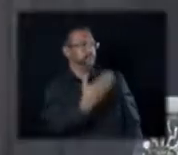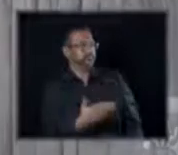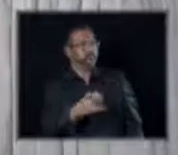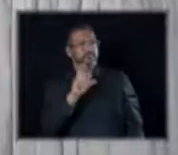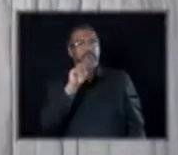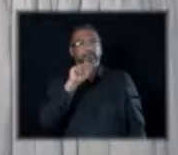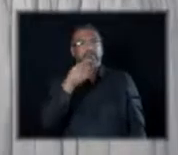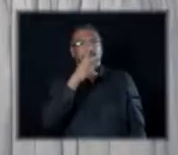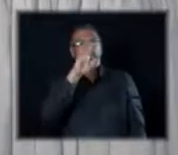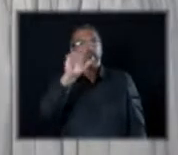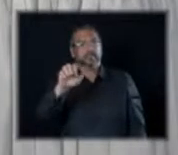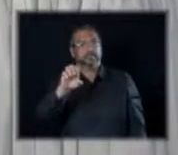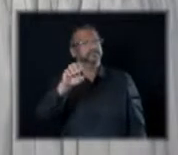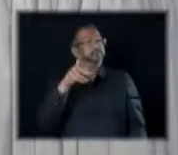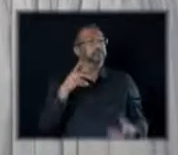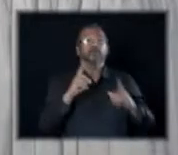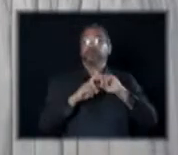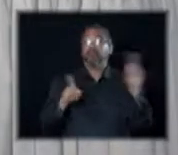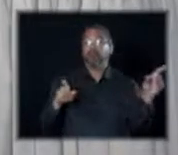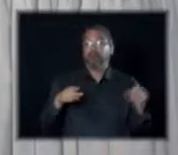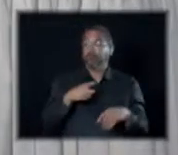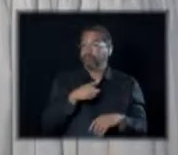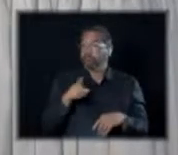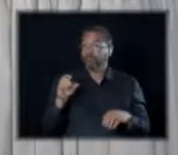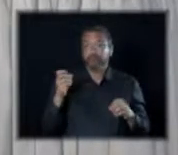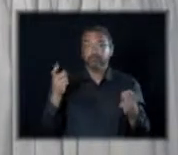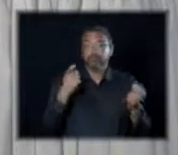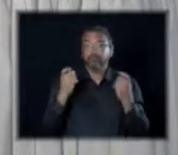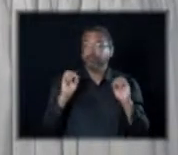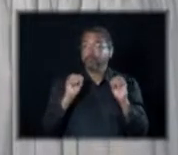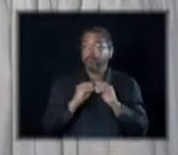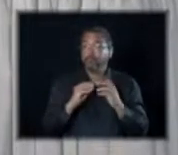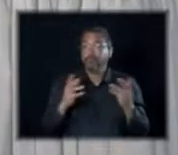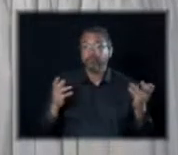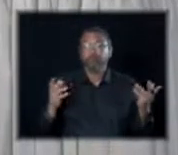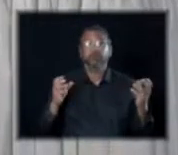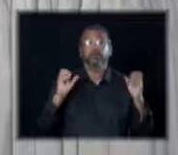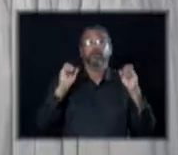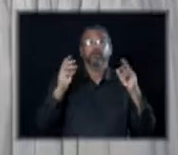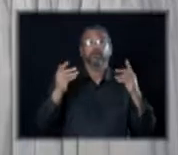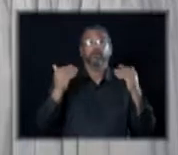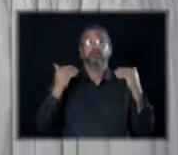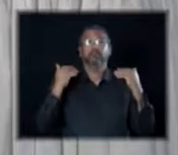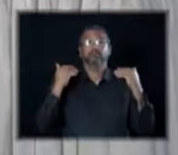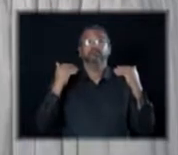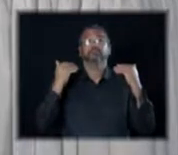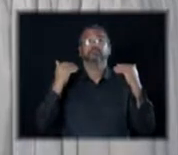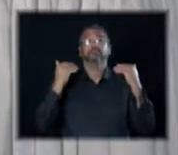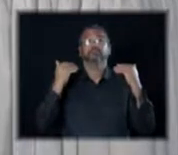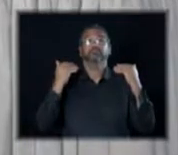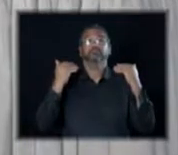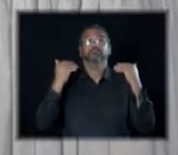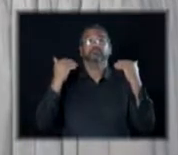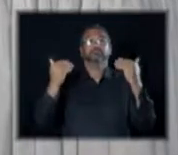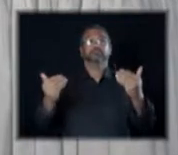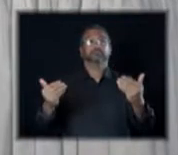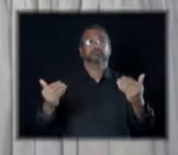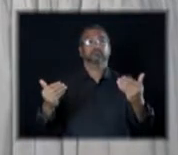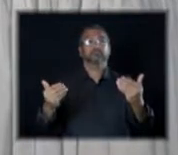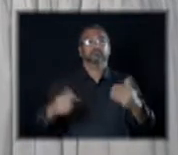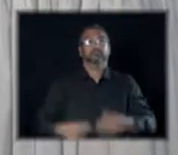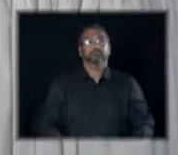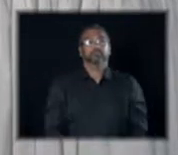manejo. Gracias, Natalie. Puesto no tenemos otros asuntos que cubrir, vamos a terminar esta reunión.